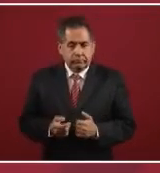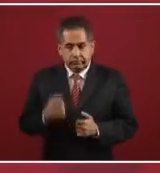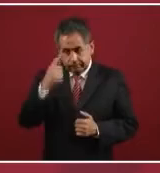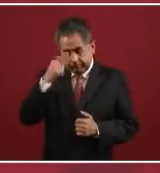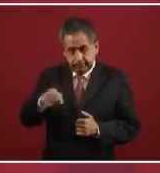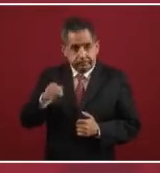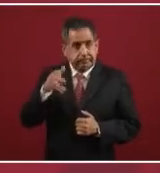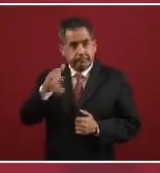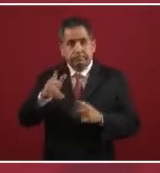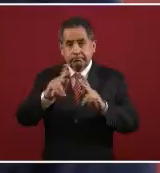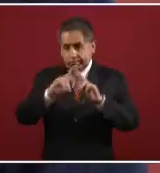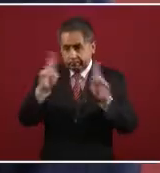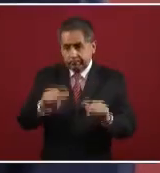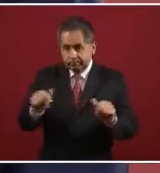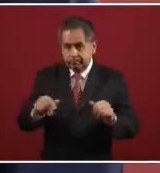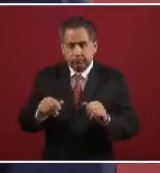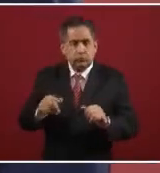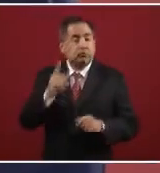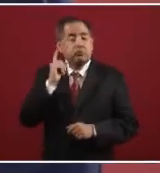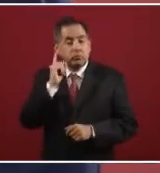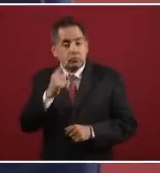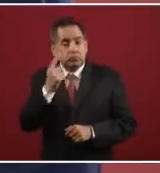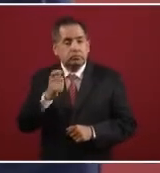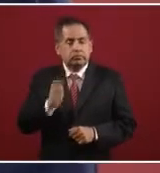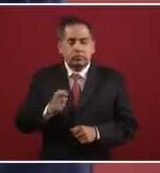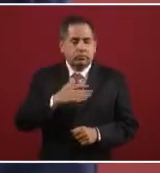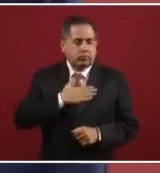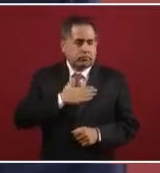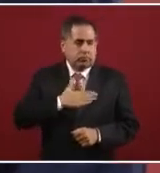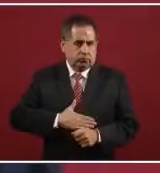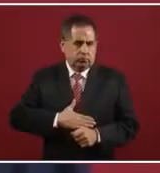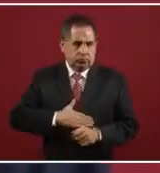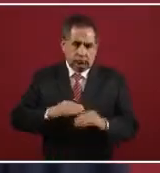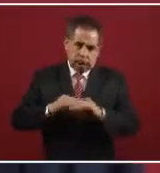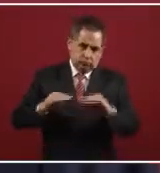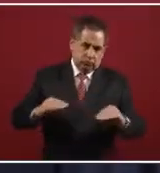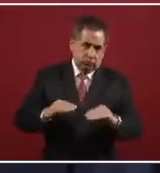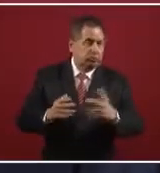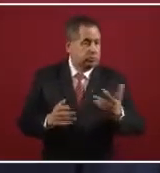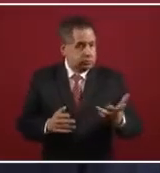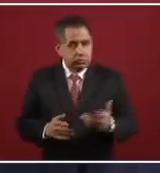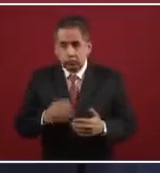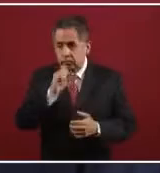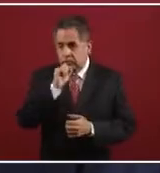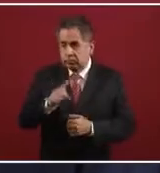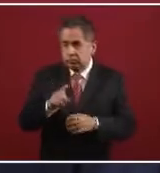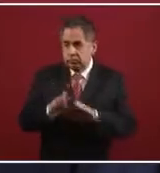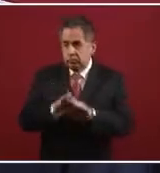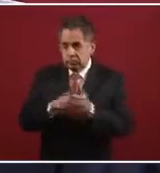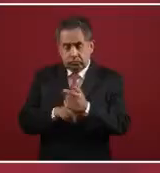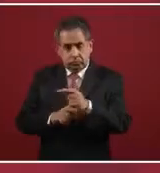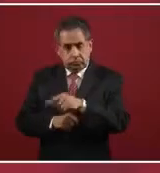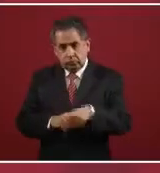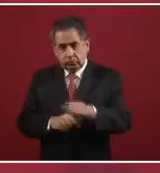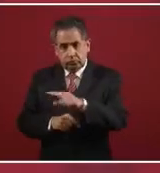conseguir la paz con justicia y también con